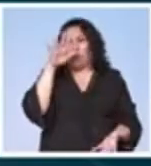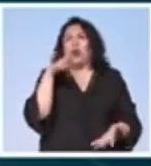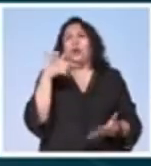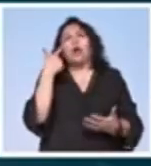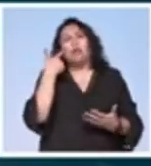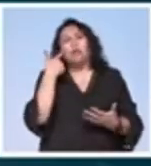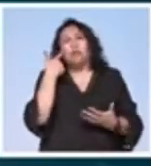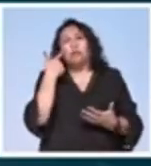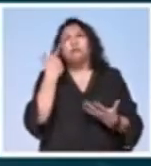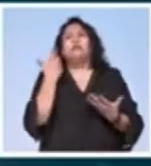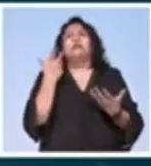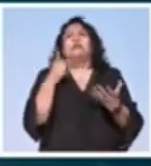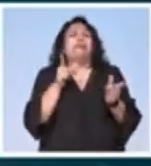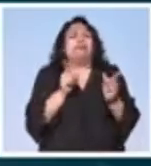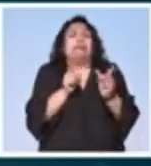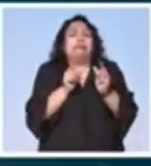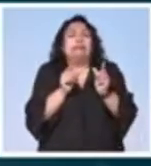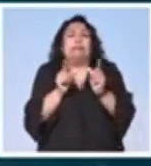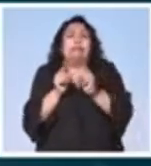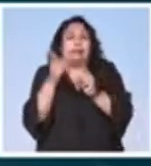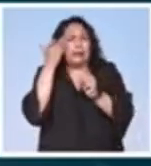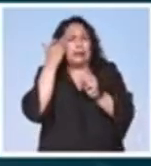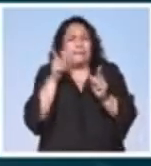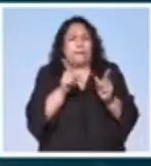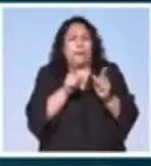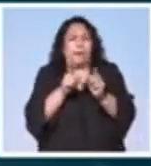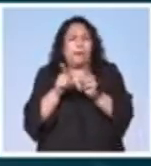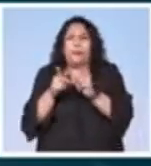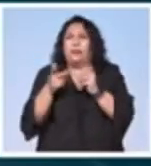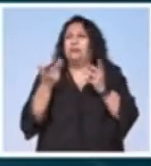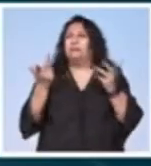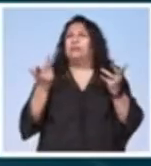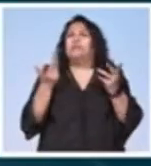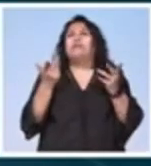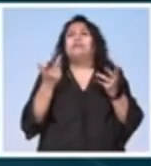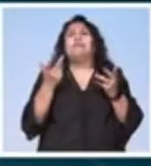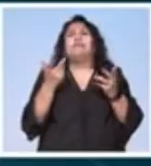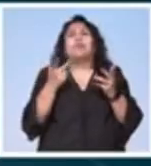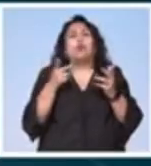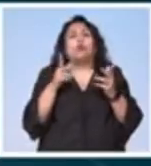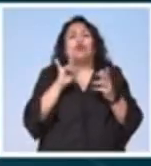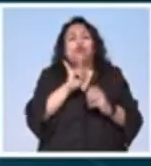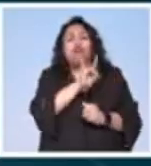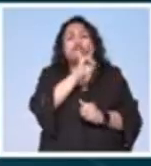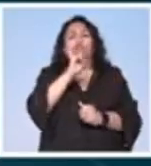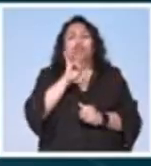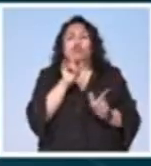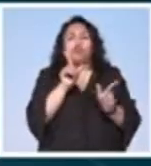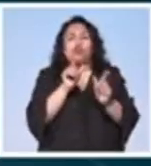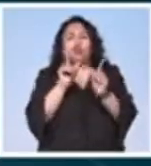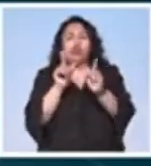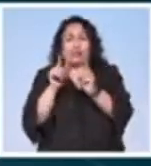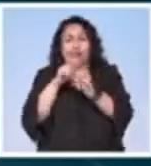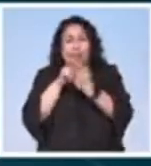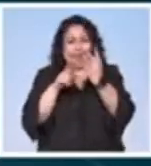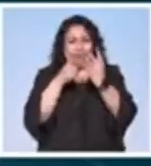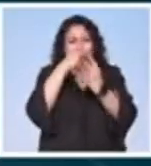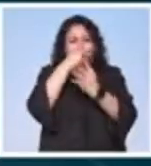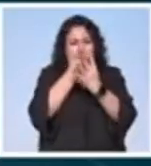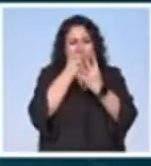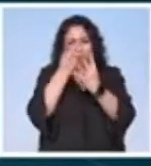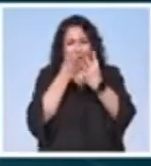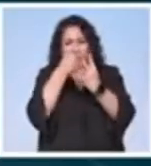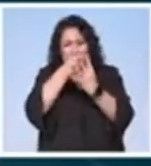veces trabajaba formatos muy pequeños en tiempo, o sea, como retratos, viñetas muy, muy cortas. Entonces, cada uno de los programas